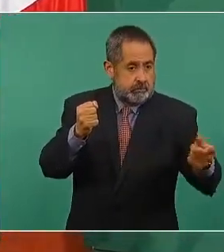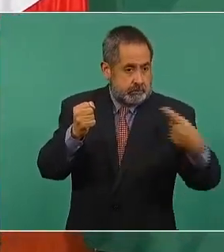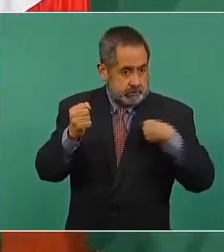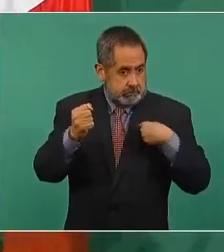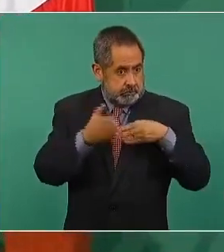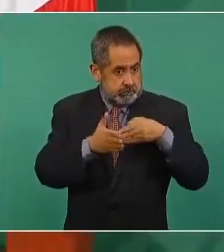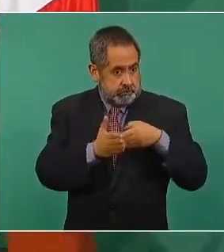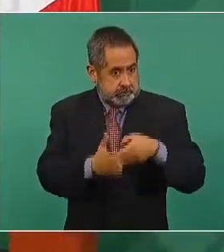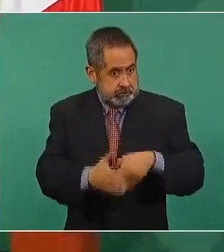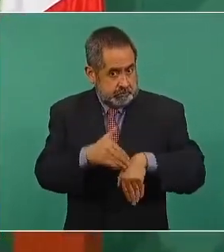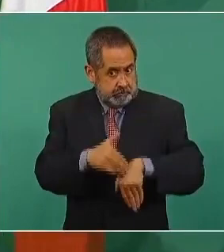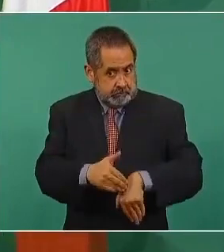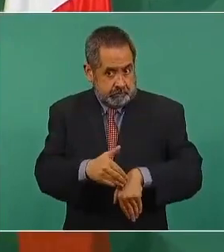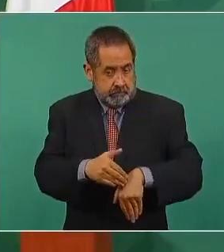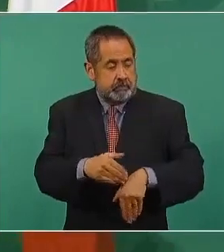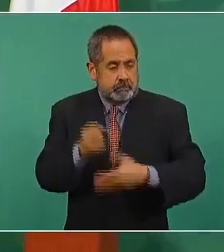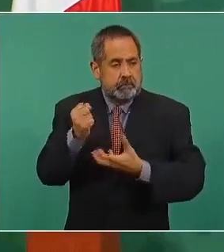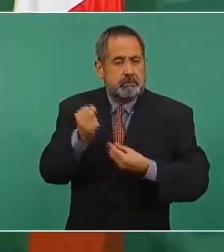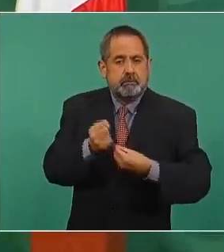para comprar